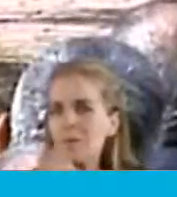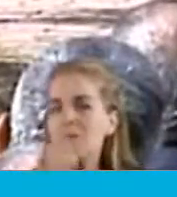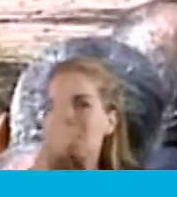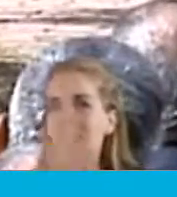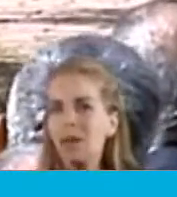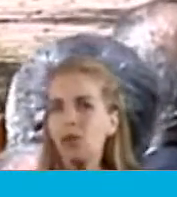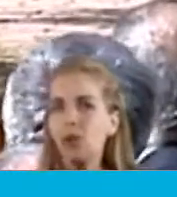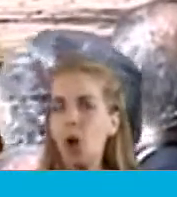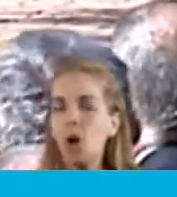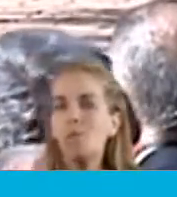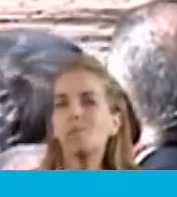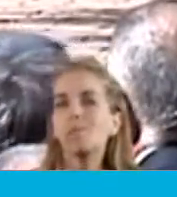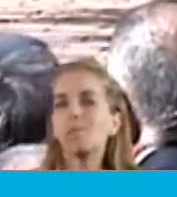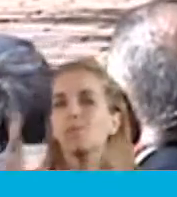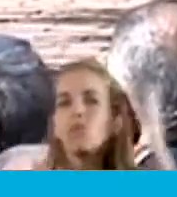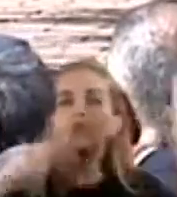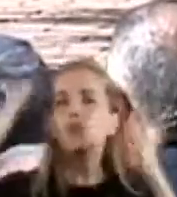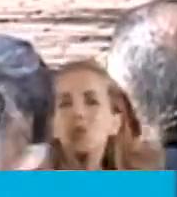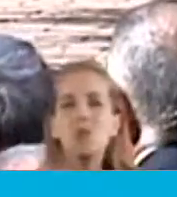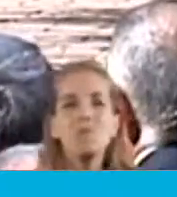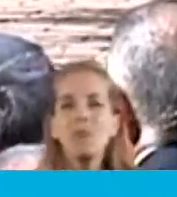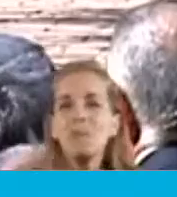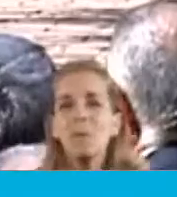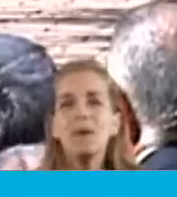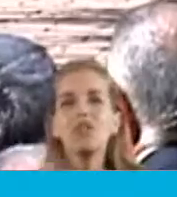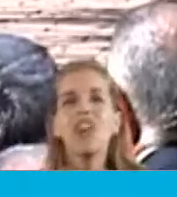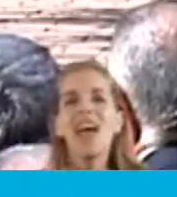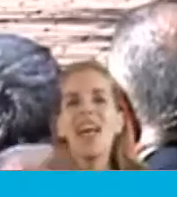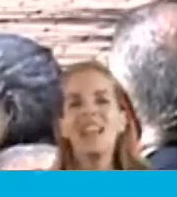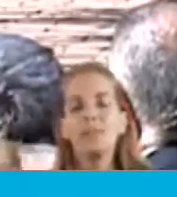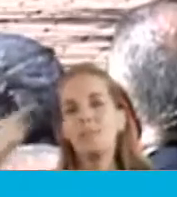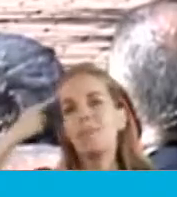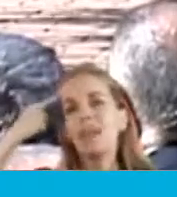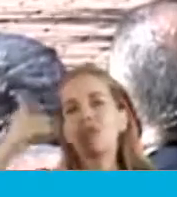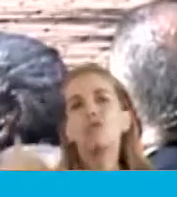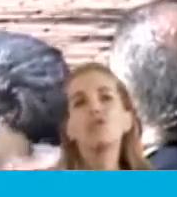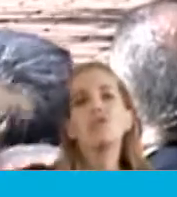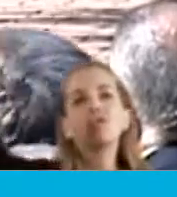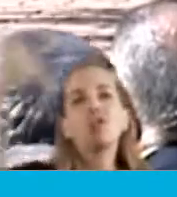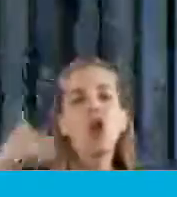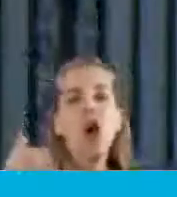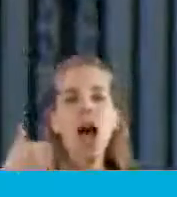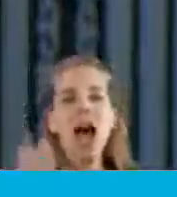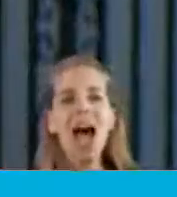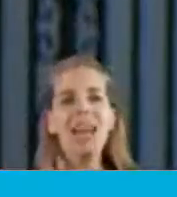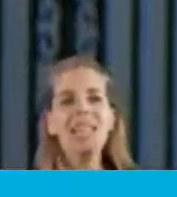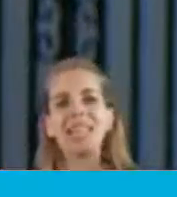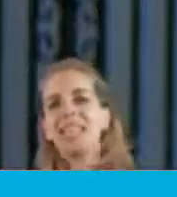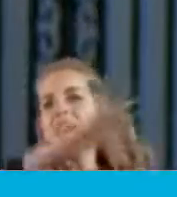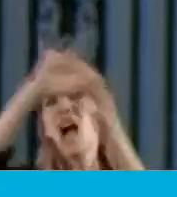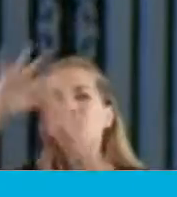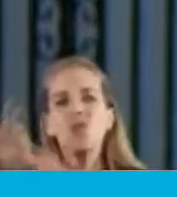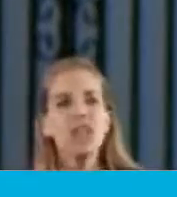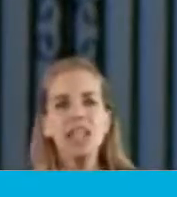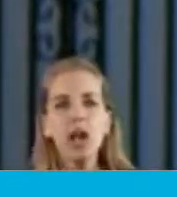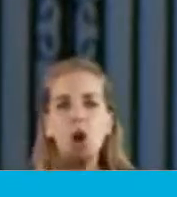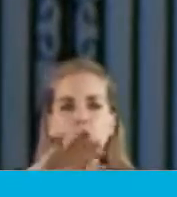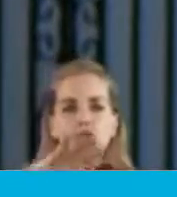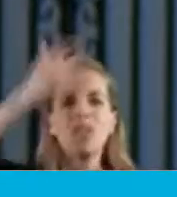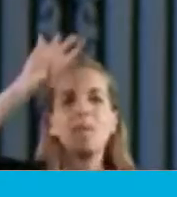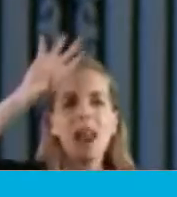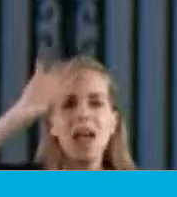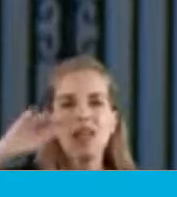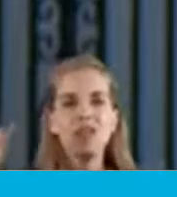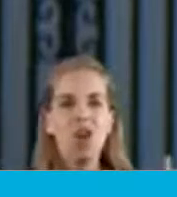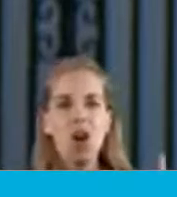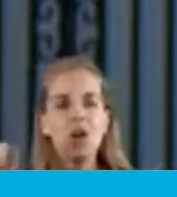Sueño, como lo hicieron nuestros patriotas, con una Argentina sin centros ni periferias. Sueño